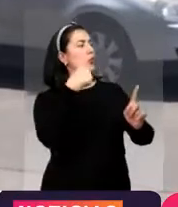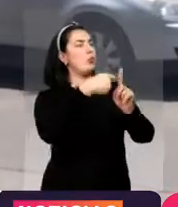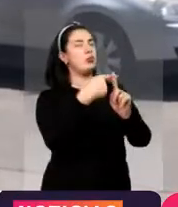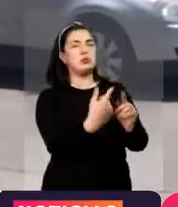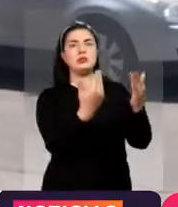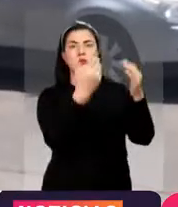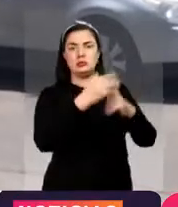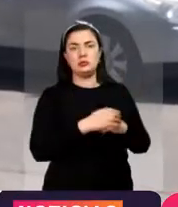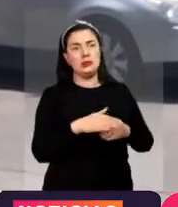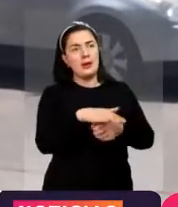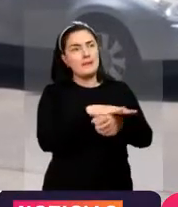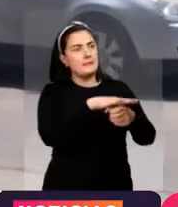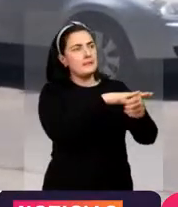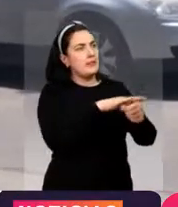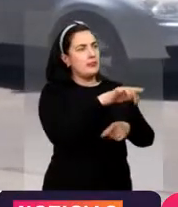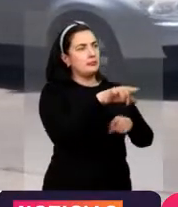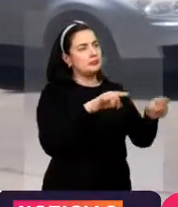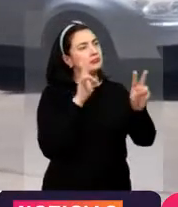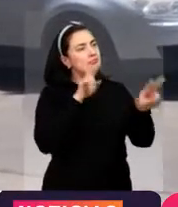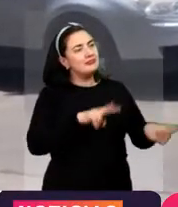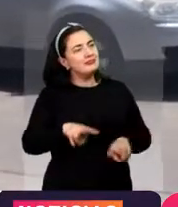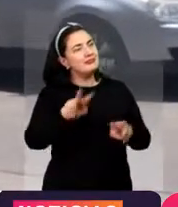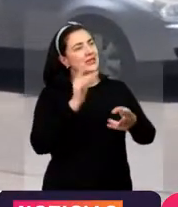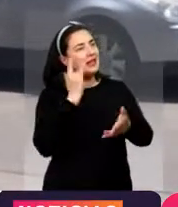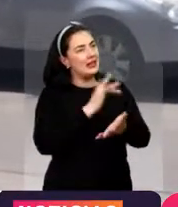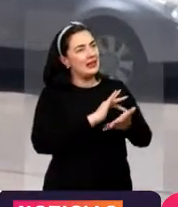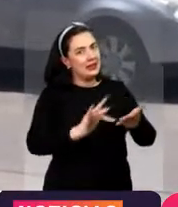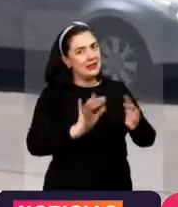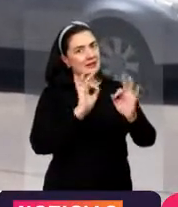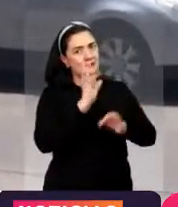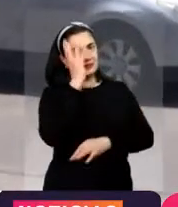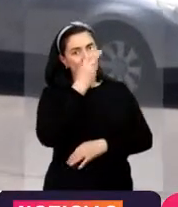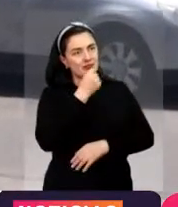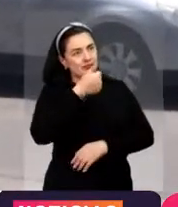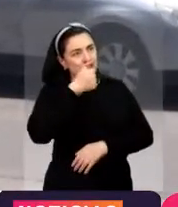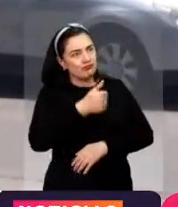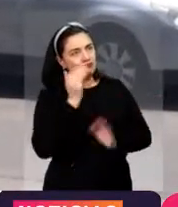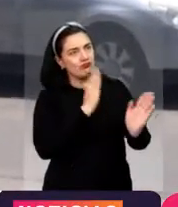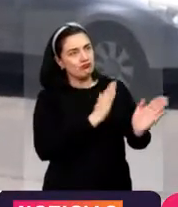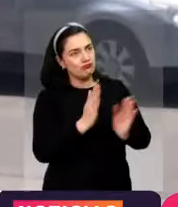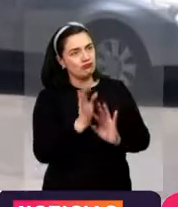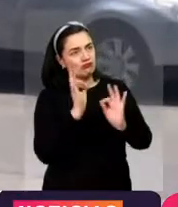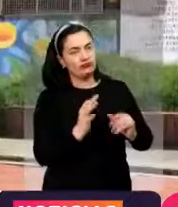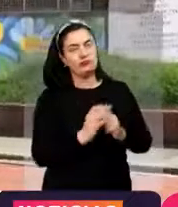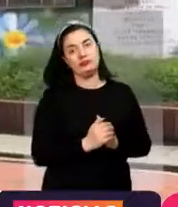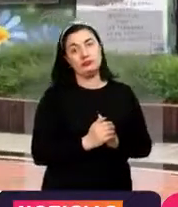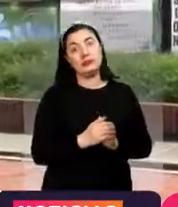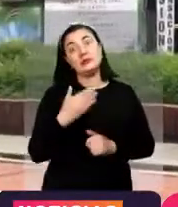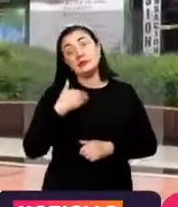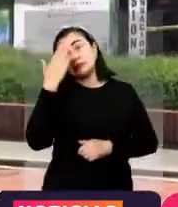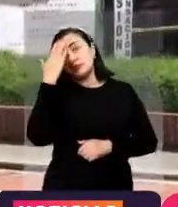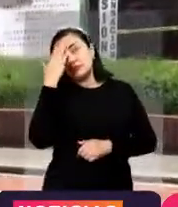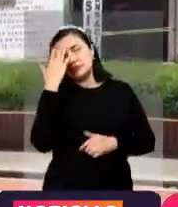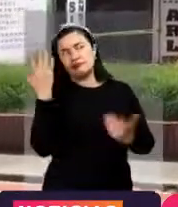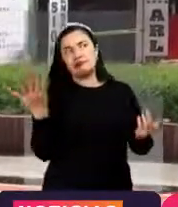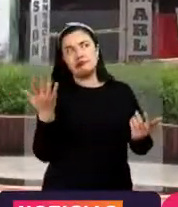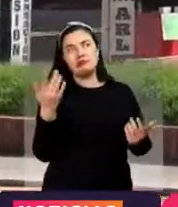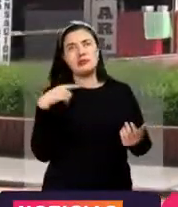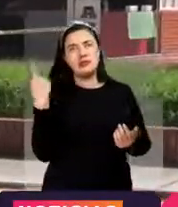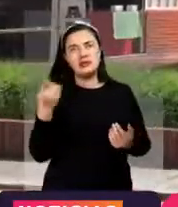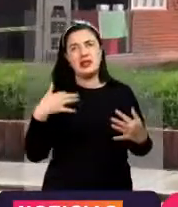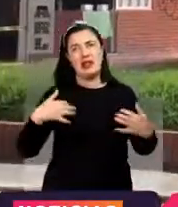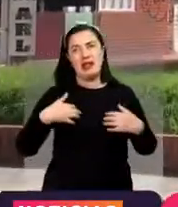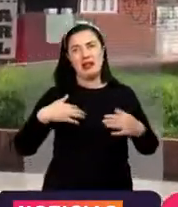nuestros barrios se vean limpios, aseados, muy ordenados, y aparte de eso evita que los